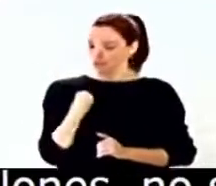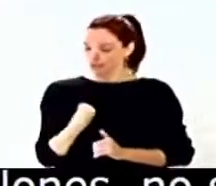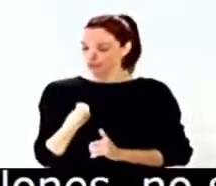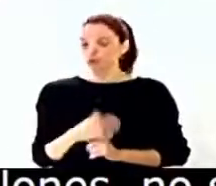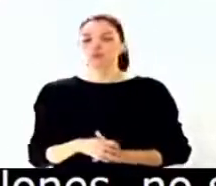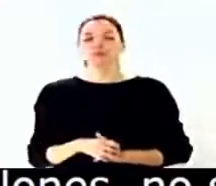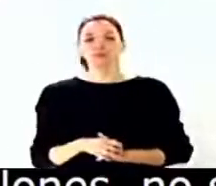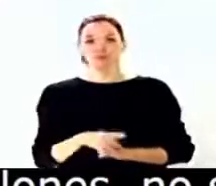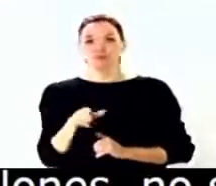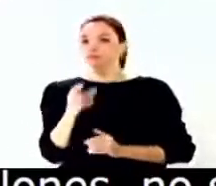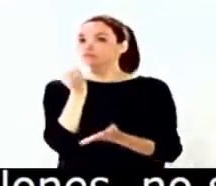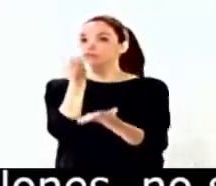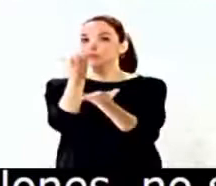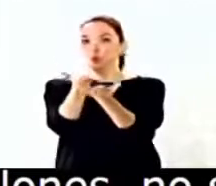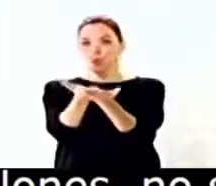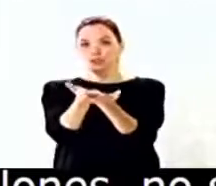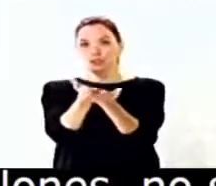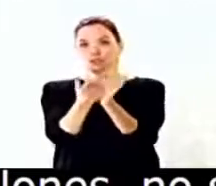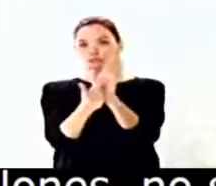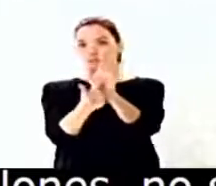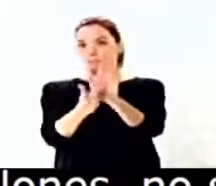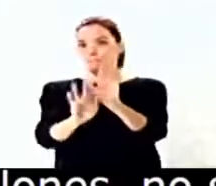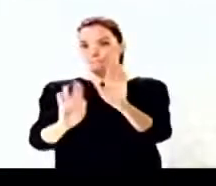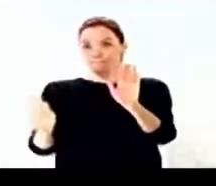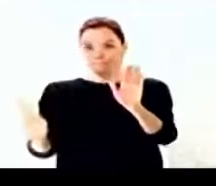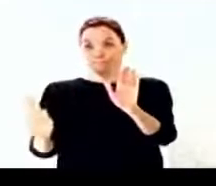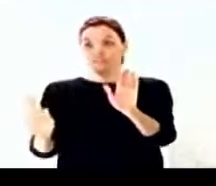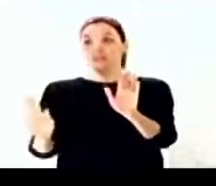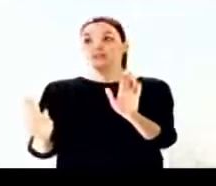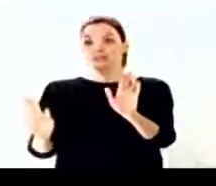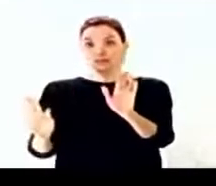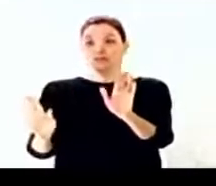una propuesta. Fundamentalmente lo que